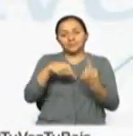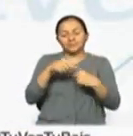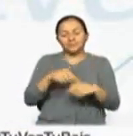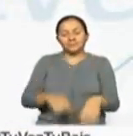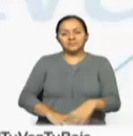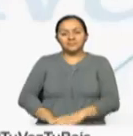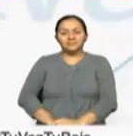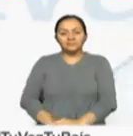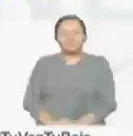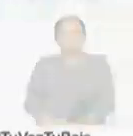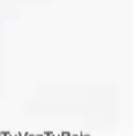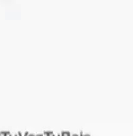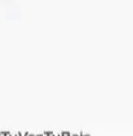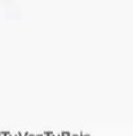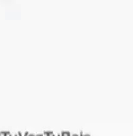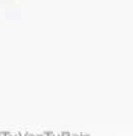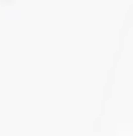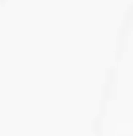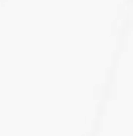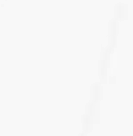volvemos.